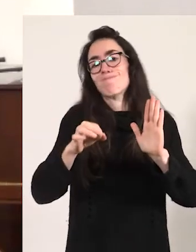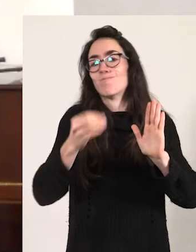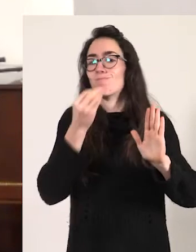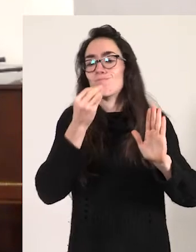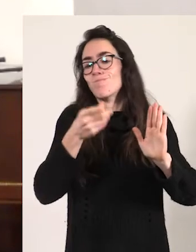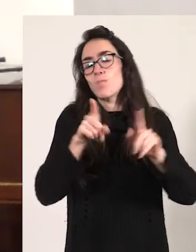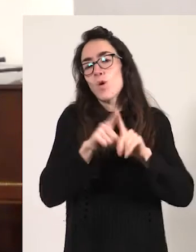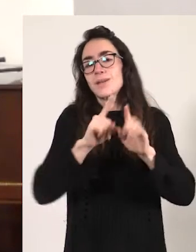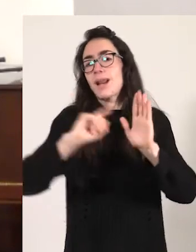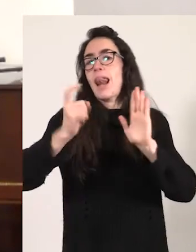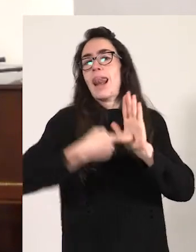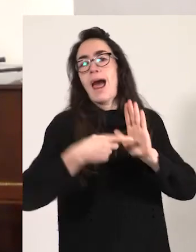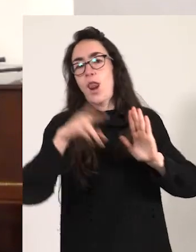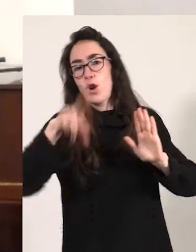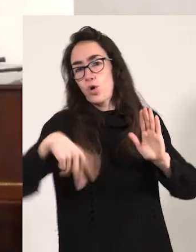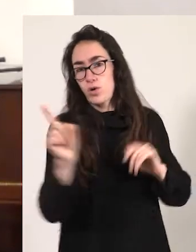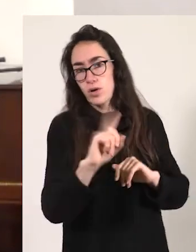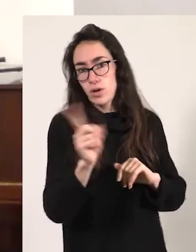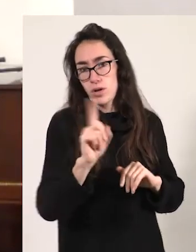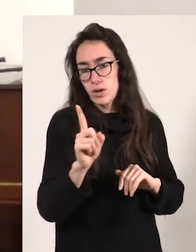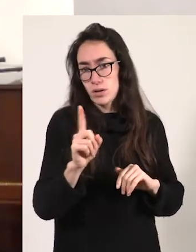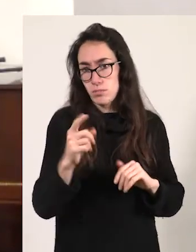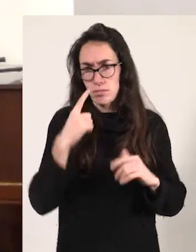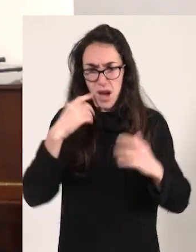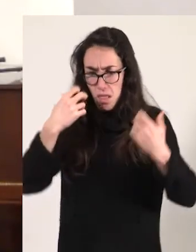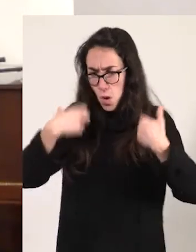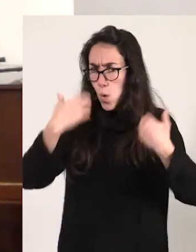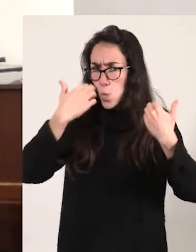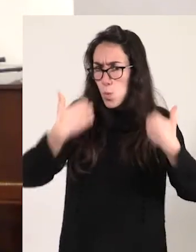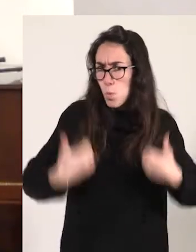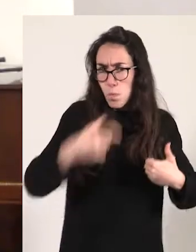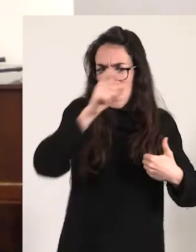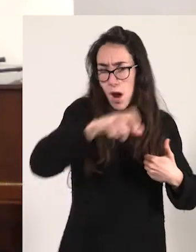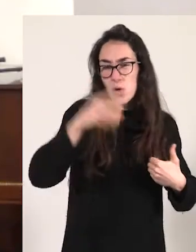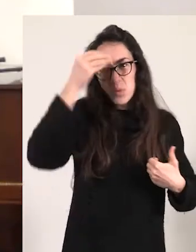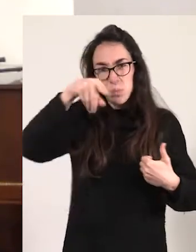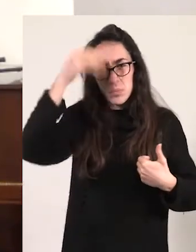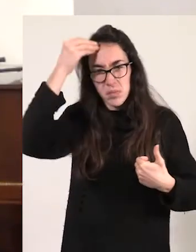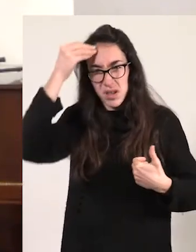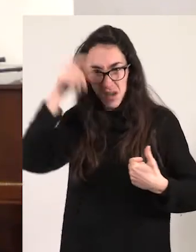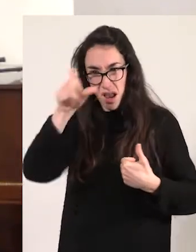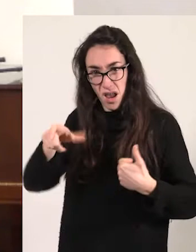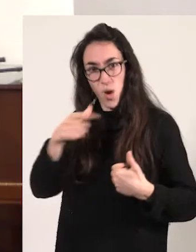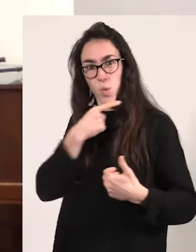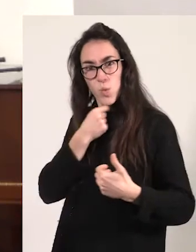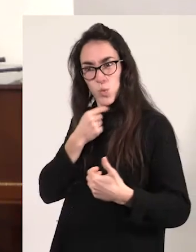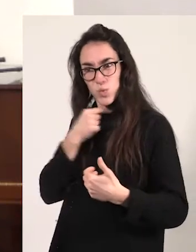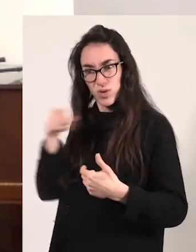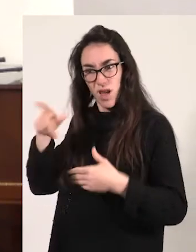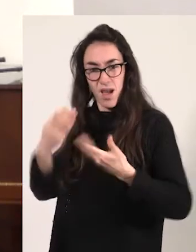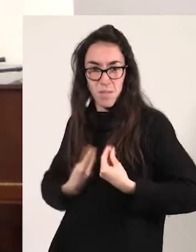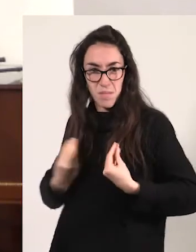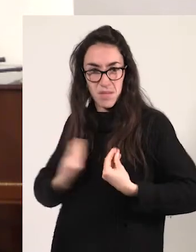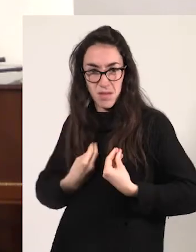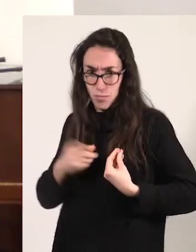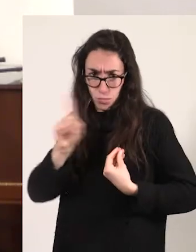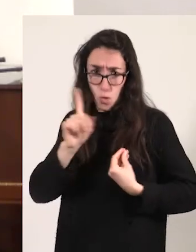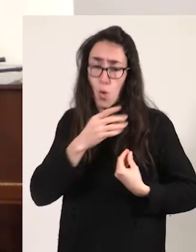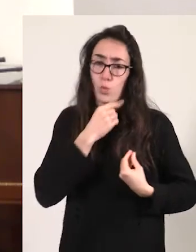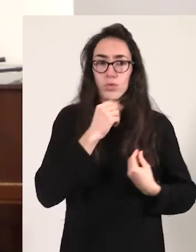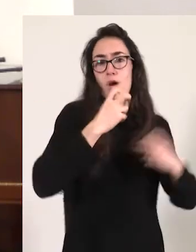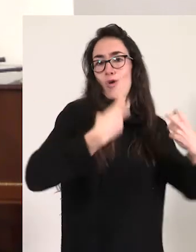humanos. Ningún ser humano es ilegal, obviamente. ¿Tú no crees que toda esa gente querría vivir en una casa normal como vive el grueso de la